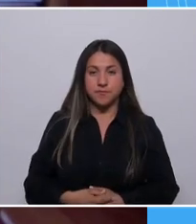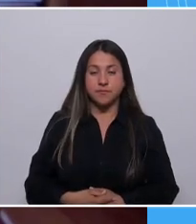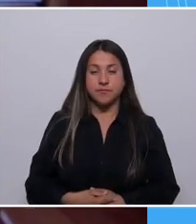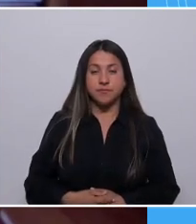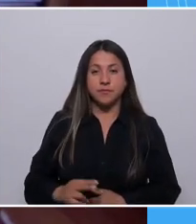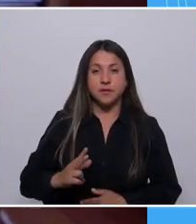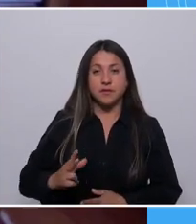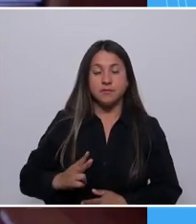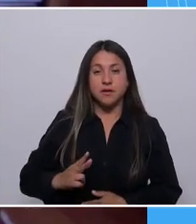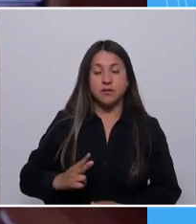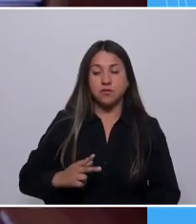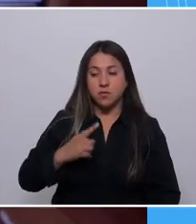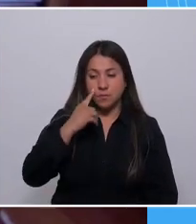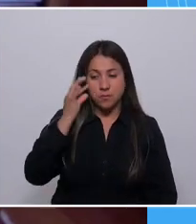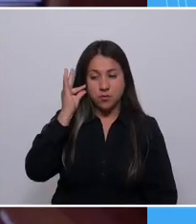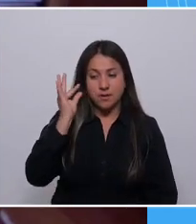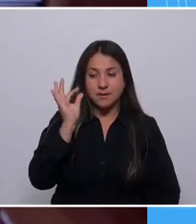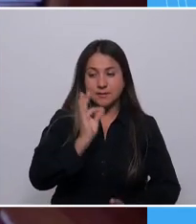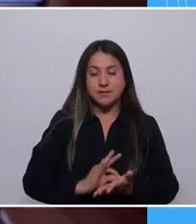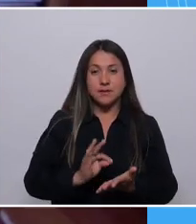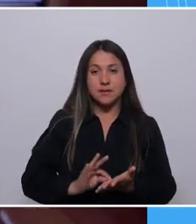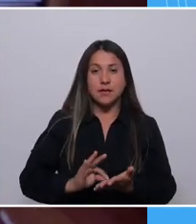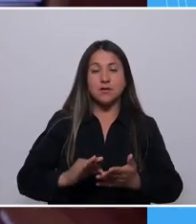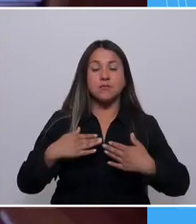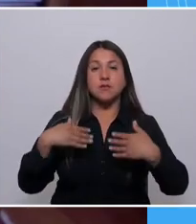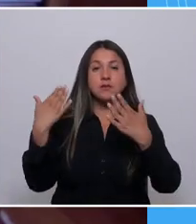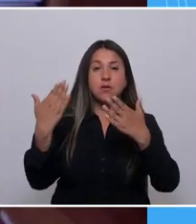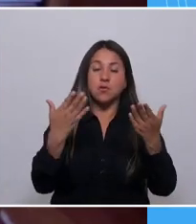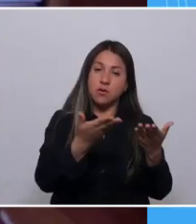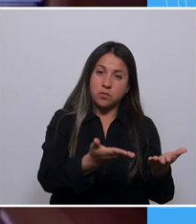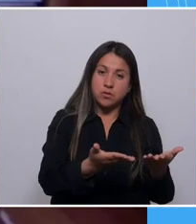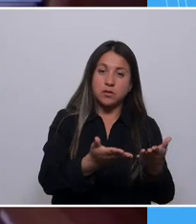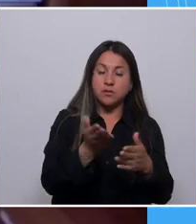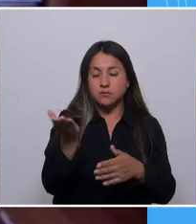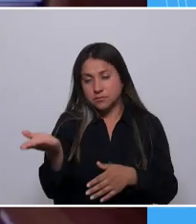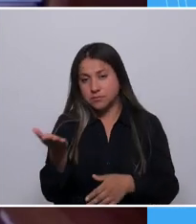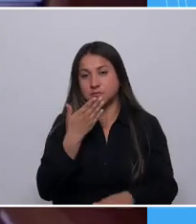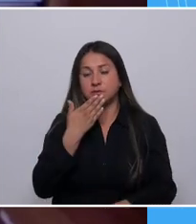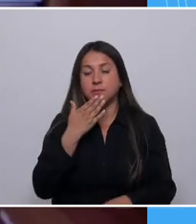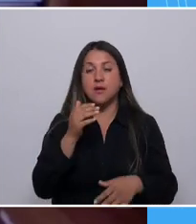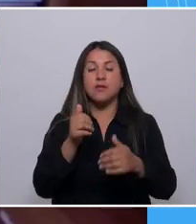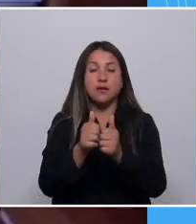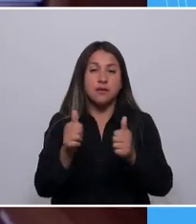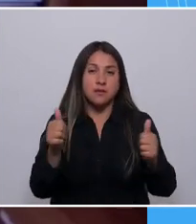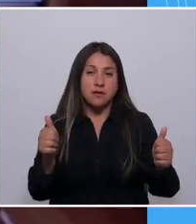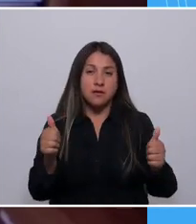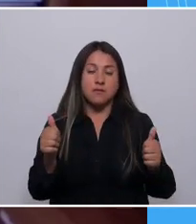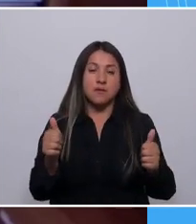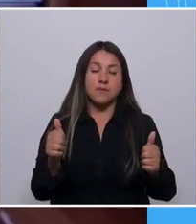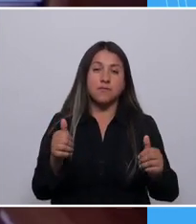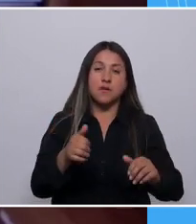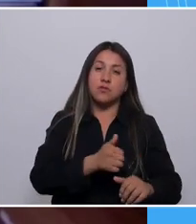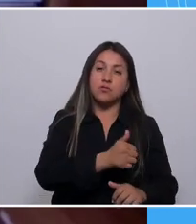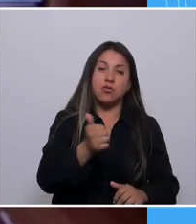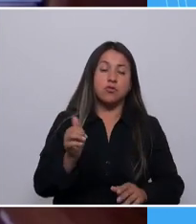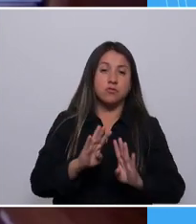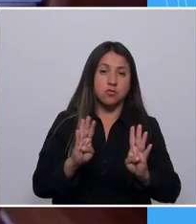Estimado señor secretario, mi saludo a usted y por su intermedio a la mesa y a los camaradas